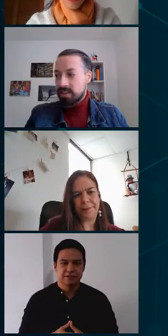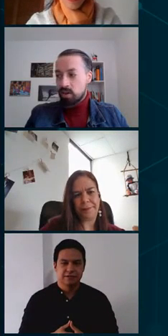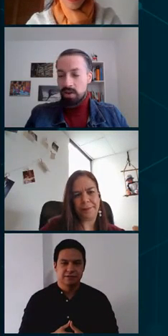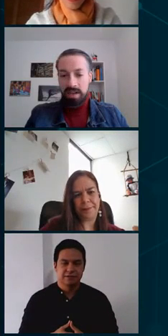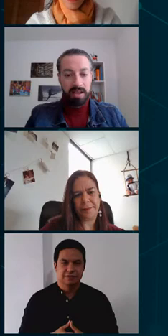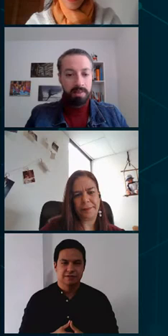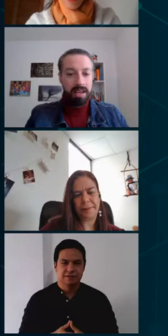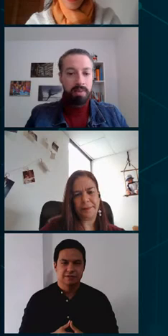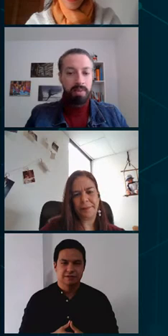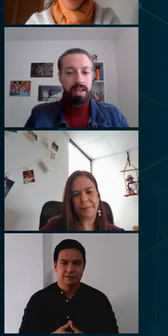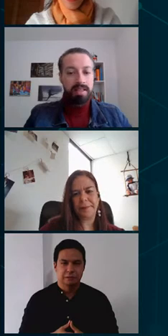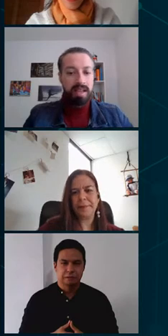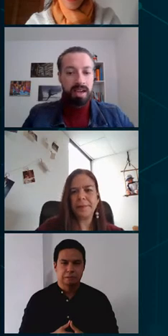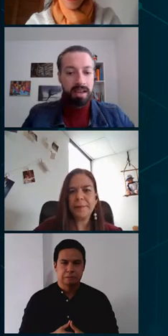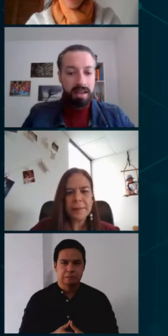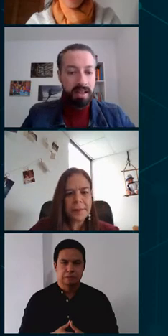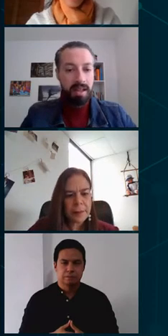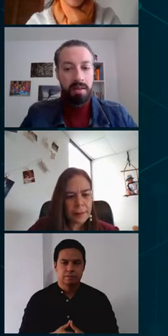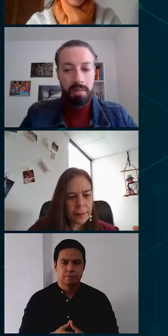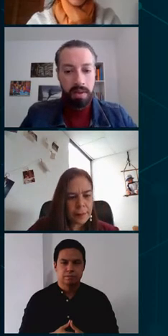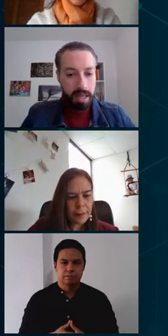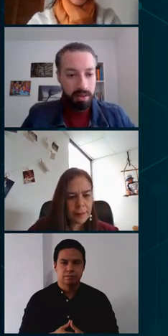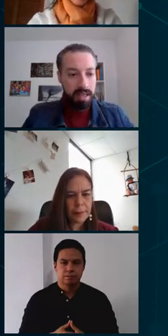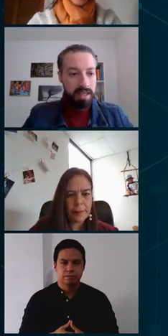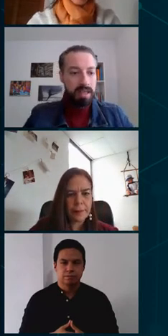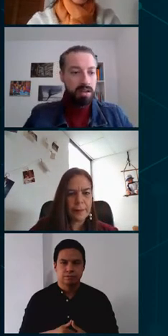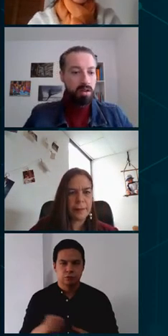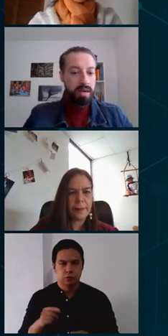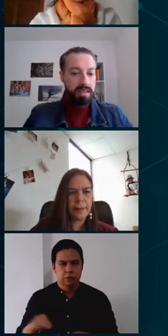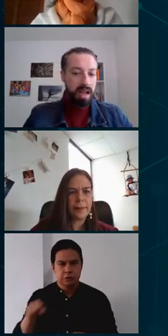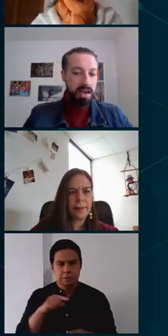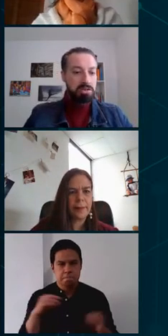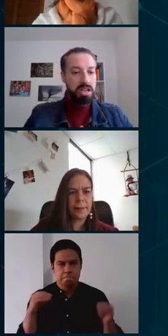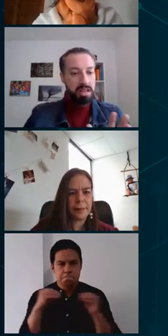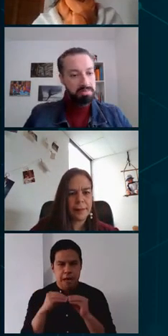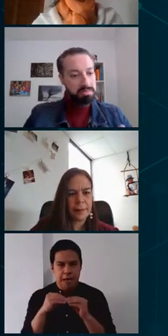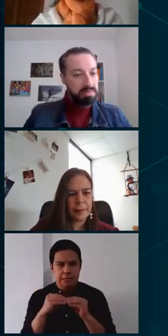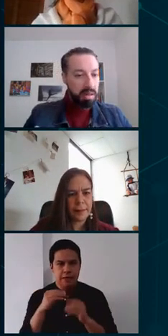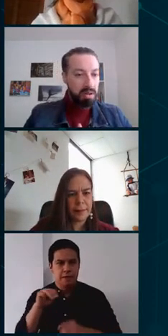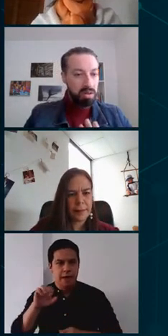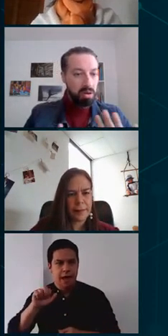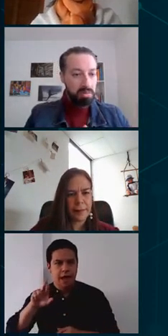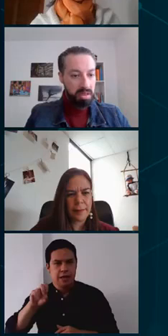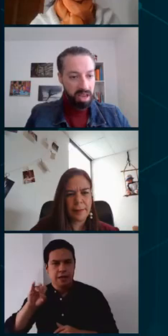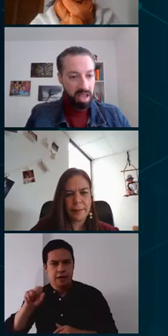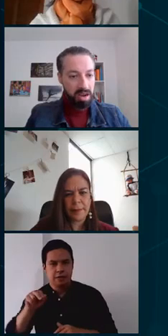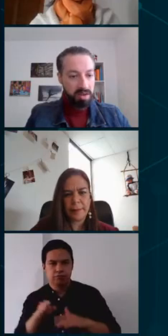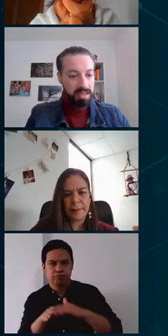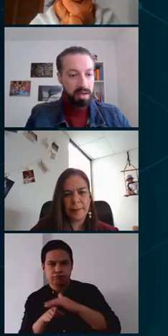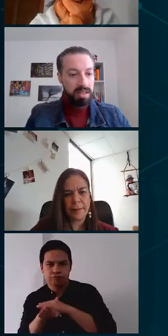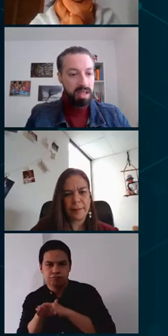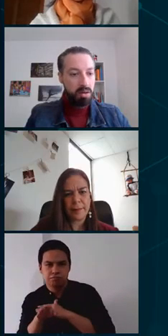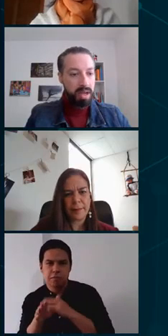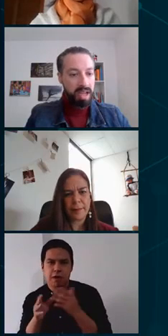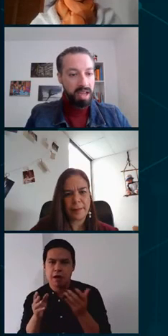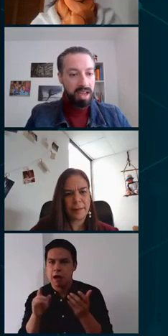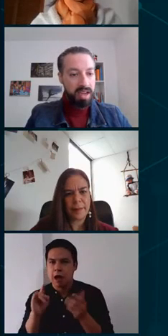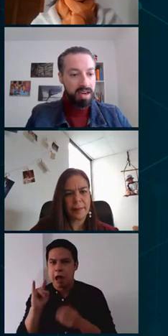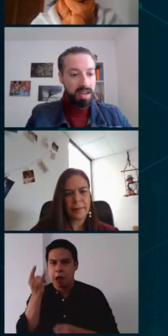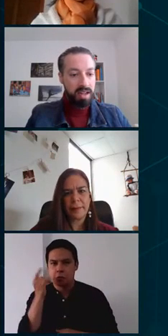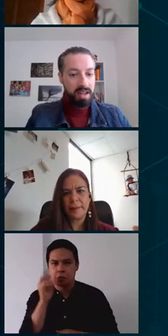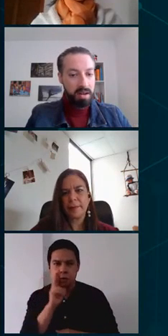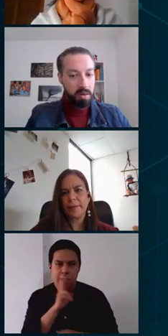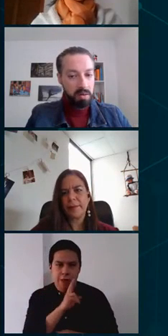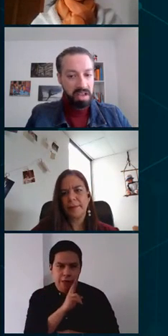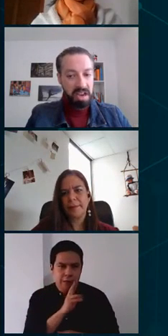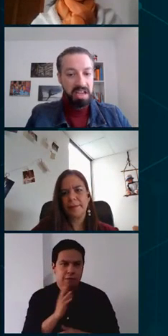¿Qué más se les ocurre que María pudiera estar viviendo en ese centro comercial? No sé, de pronto quiere ir a un restaurante a